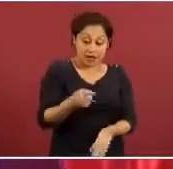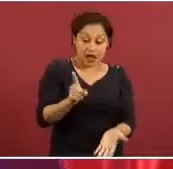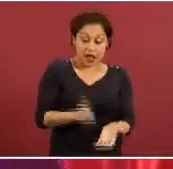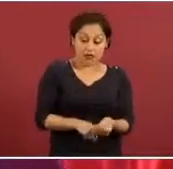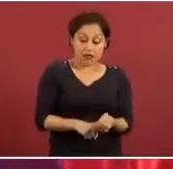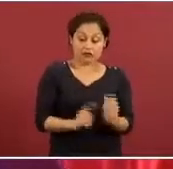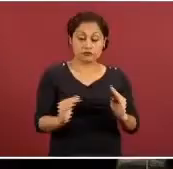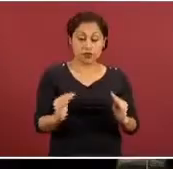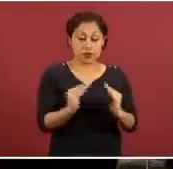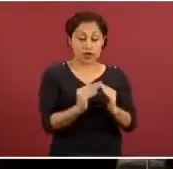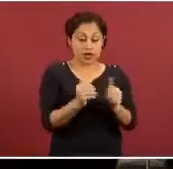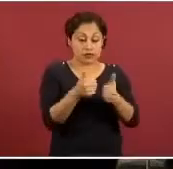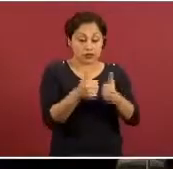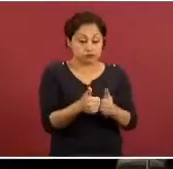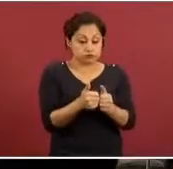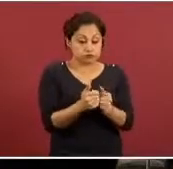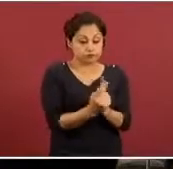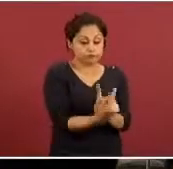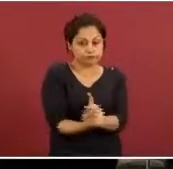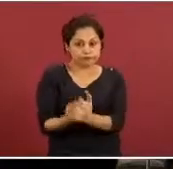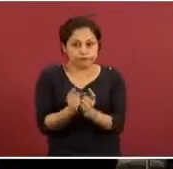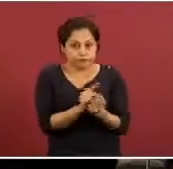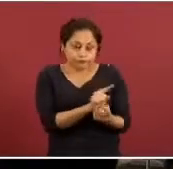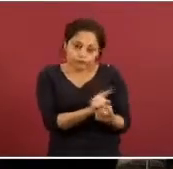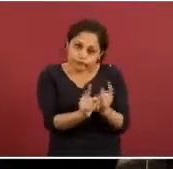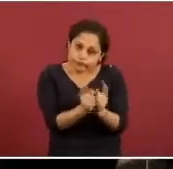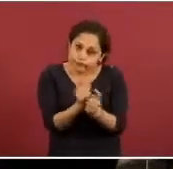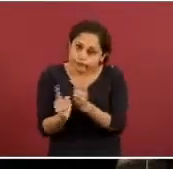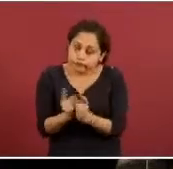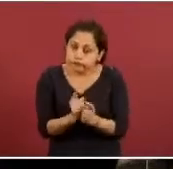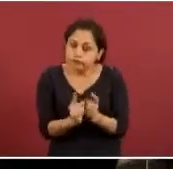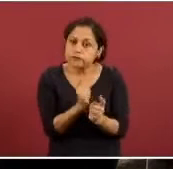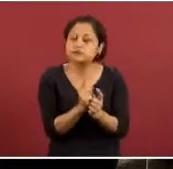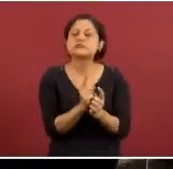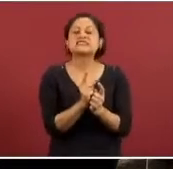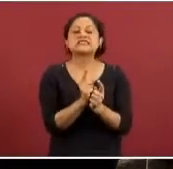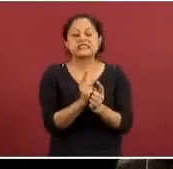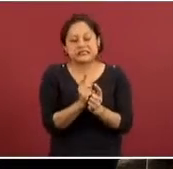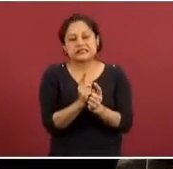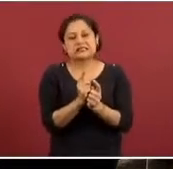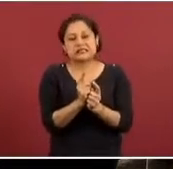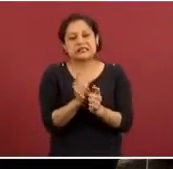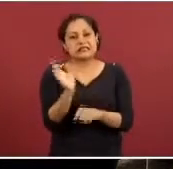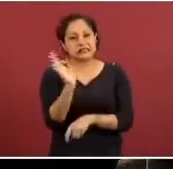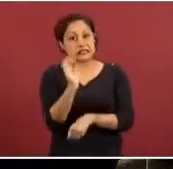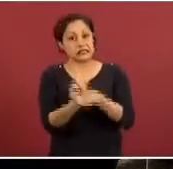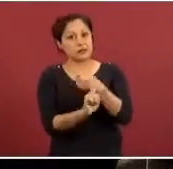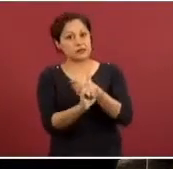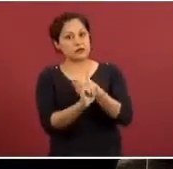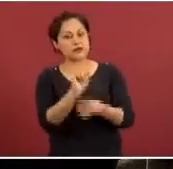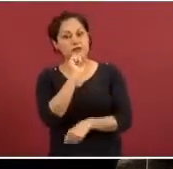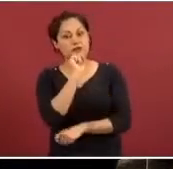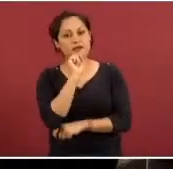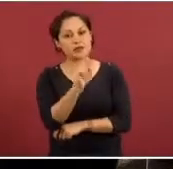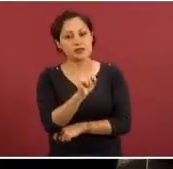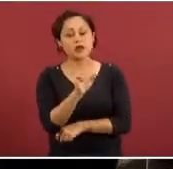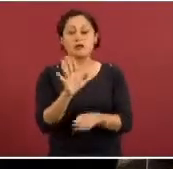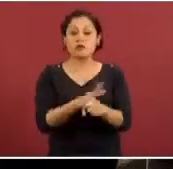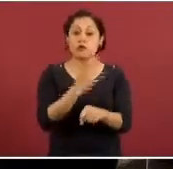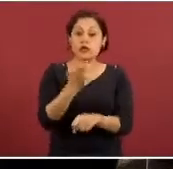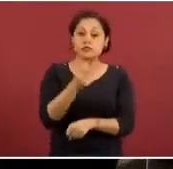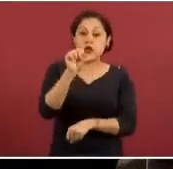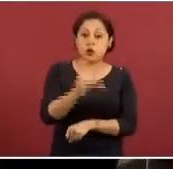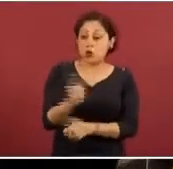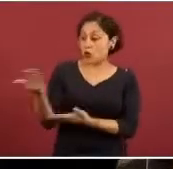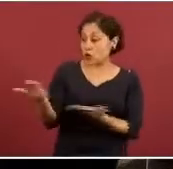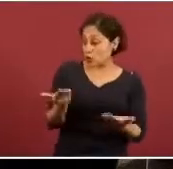al interior de las familias. Y por eso el tema que queremos tratar hoy. Entonces quiero presentar a quienes nos acompañan hoy,